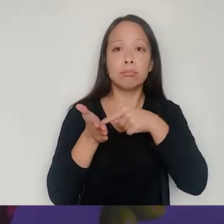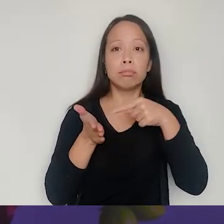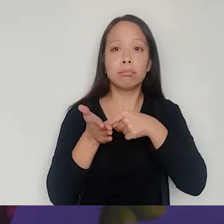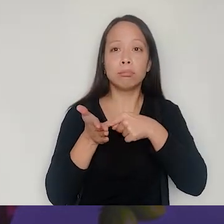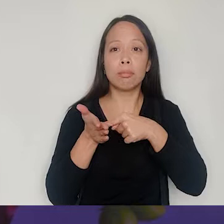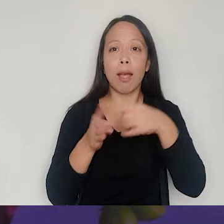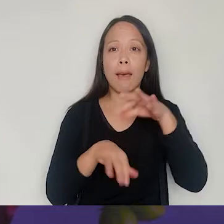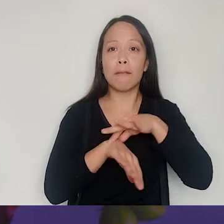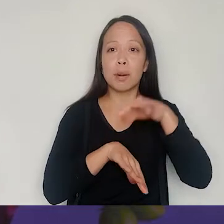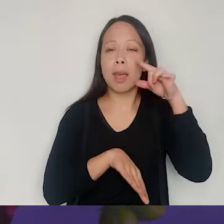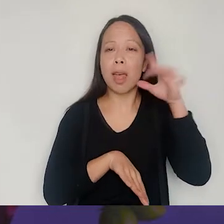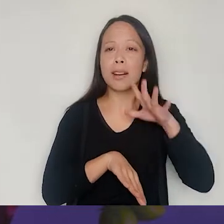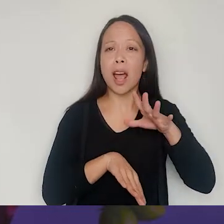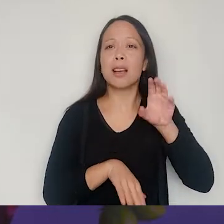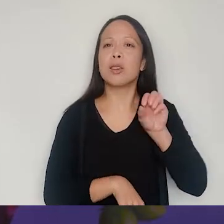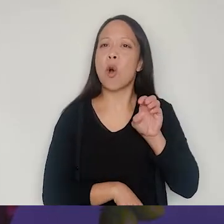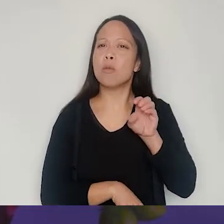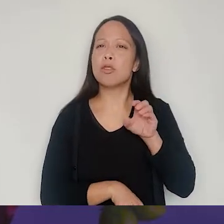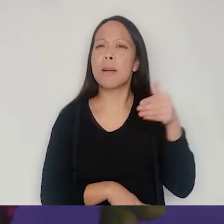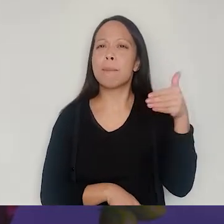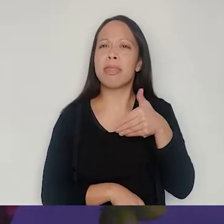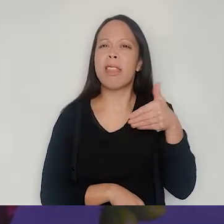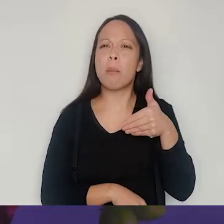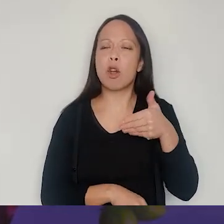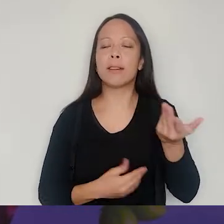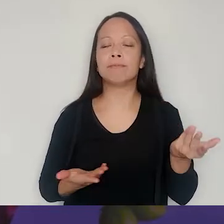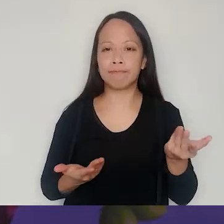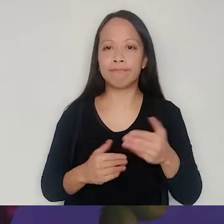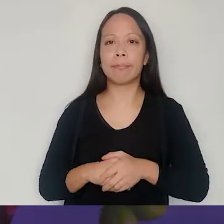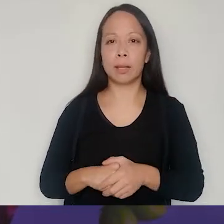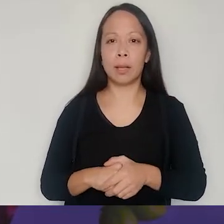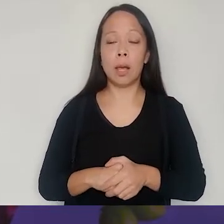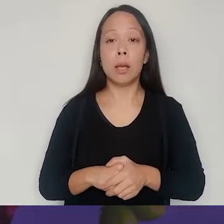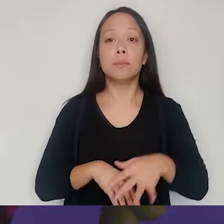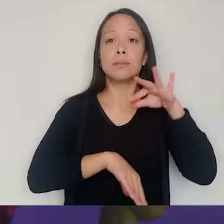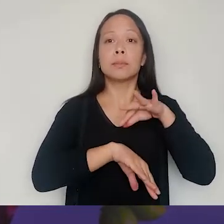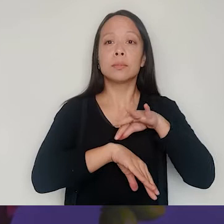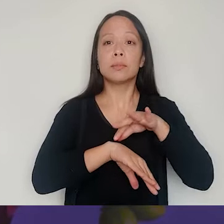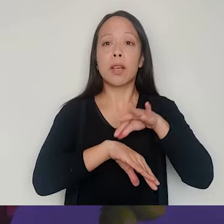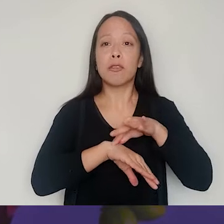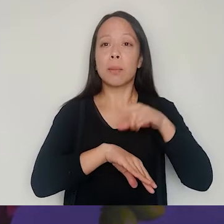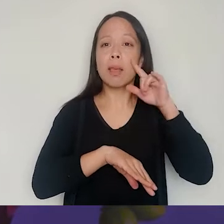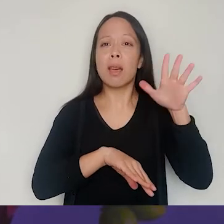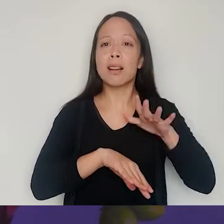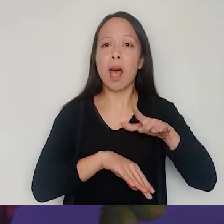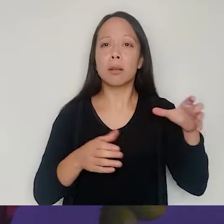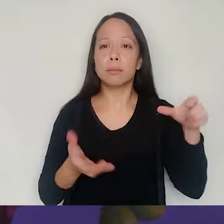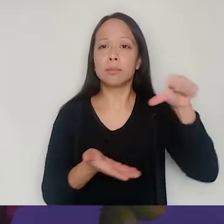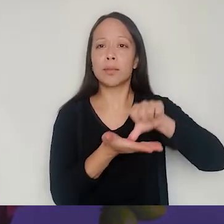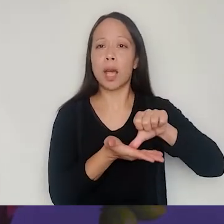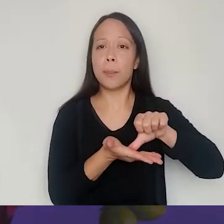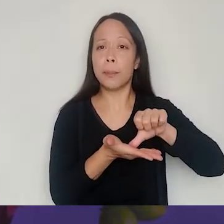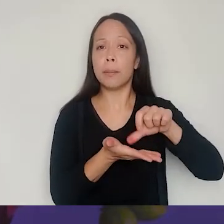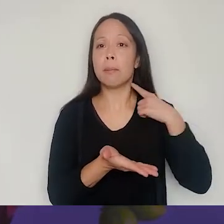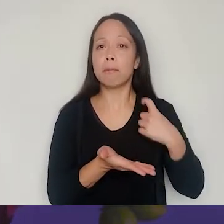mencionaré de manera somera lo que son las diferentes acciones que desarrollamos desde la Federación Española de Enfermedades Raras y sobre todo en colaboración con otras entidades